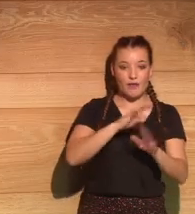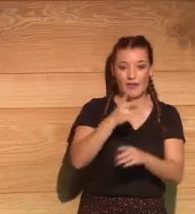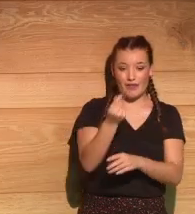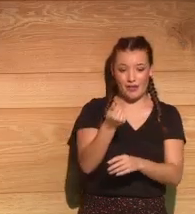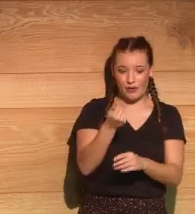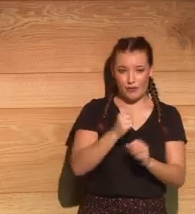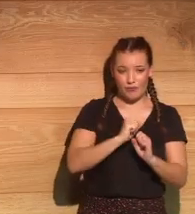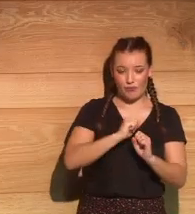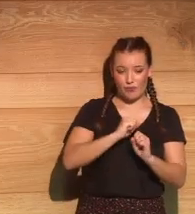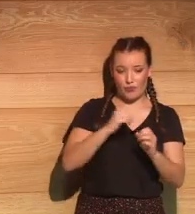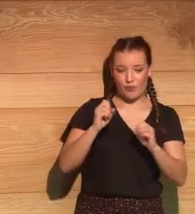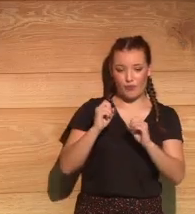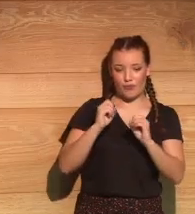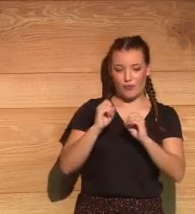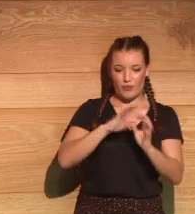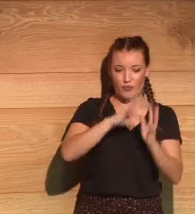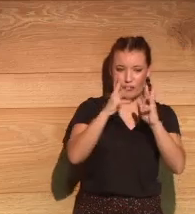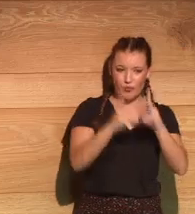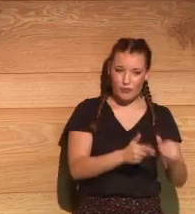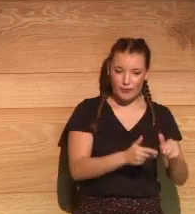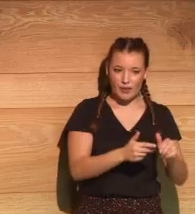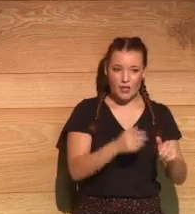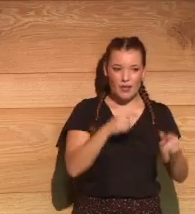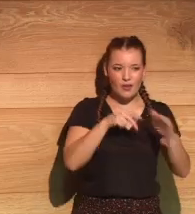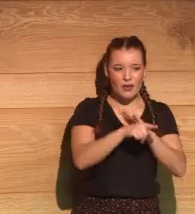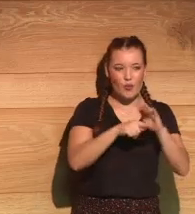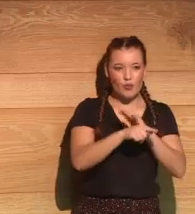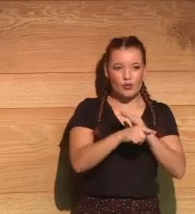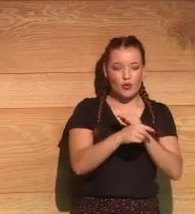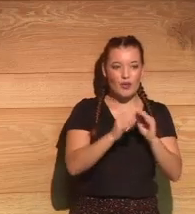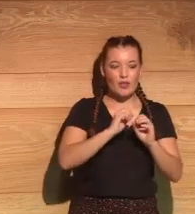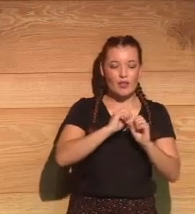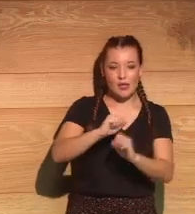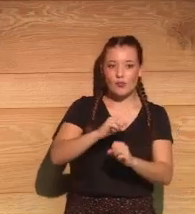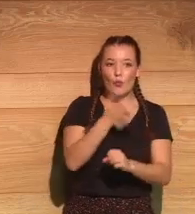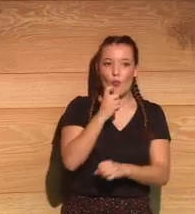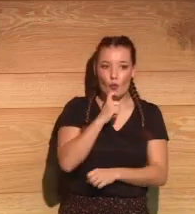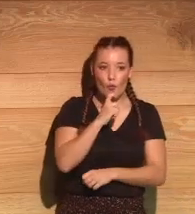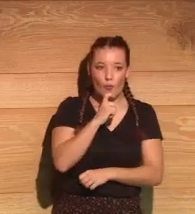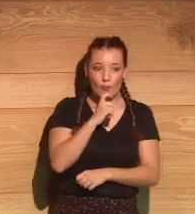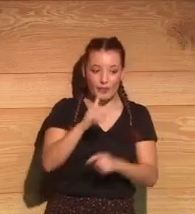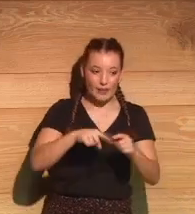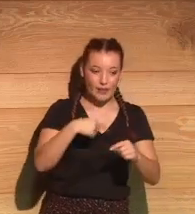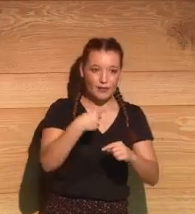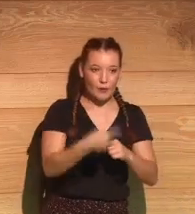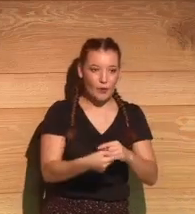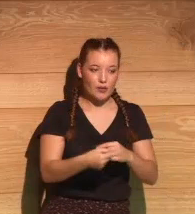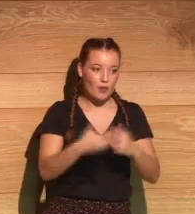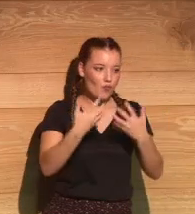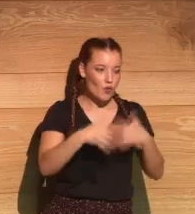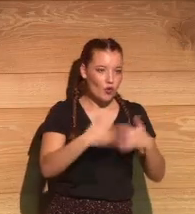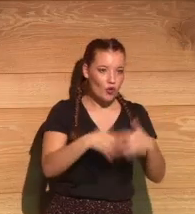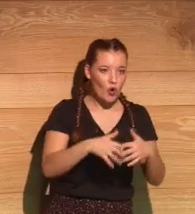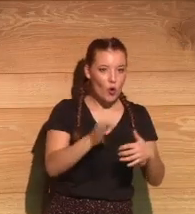de cómo iba a gastarse este recurso y lo escaso que iba a ser, etcétera. Claro, luego se descubre el motor de combustión,